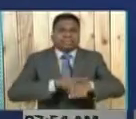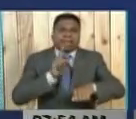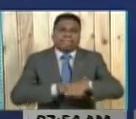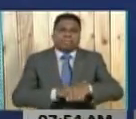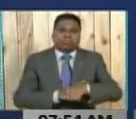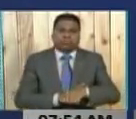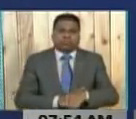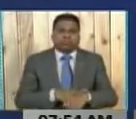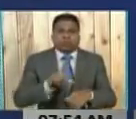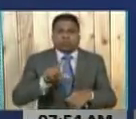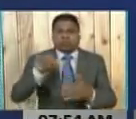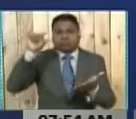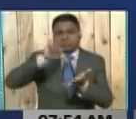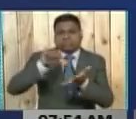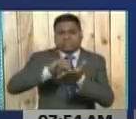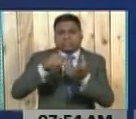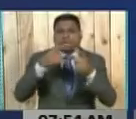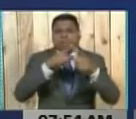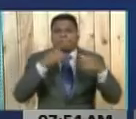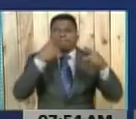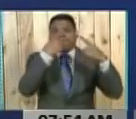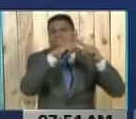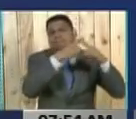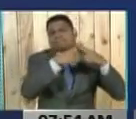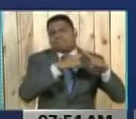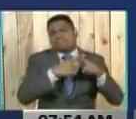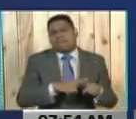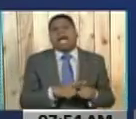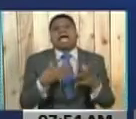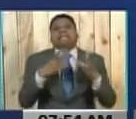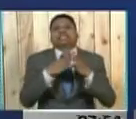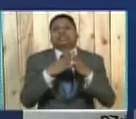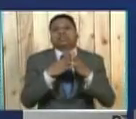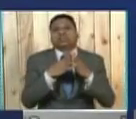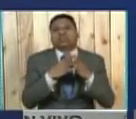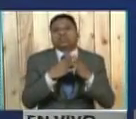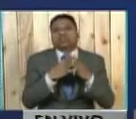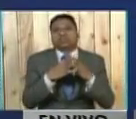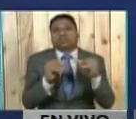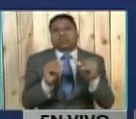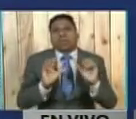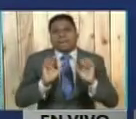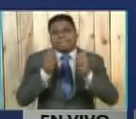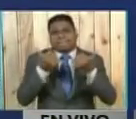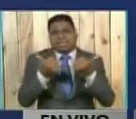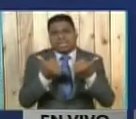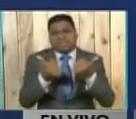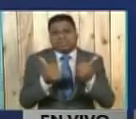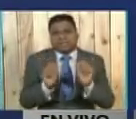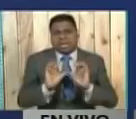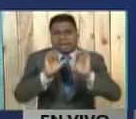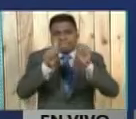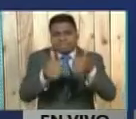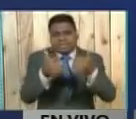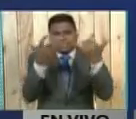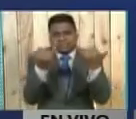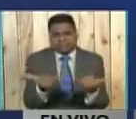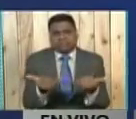multicéntrico, pluripolar, que en todas sus dimensiones comienza a surgir, a